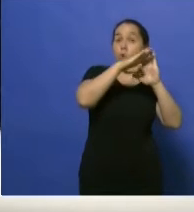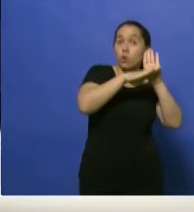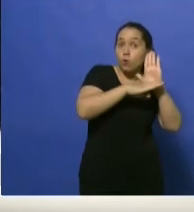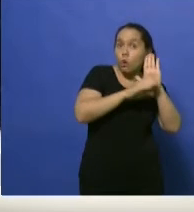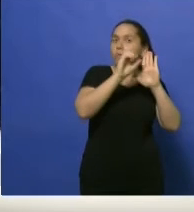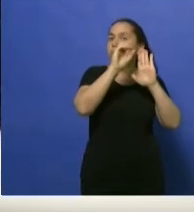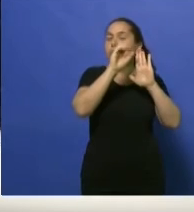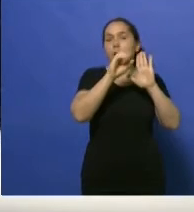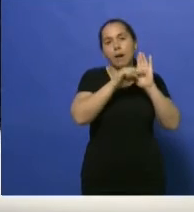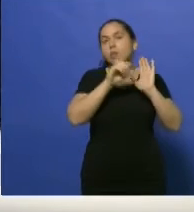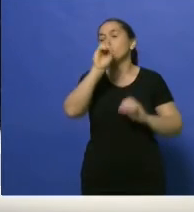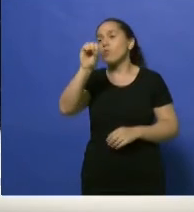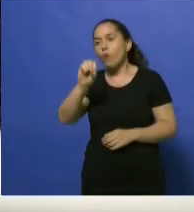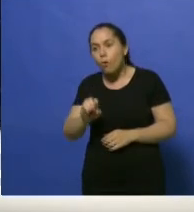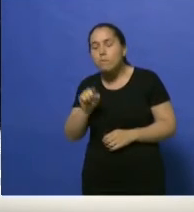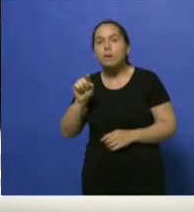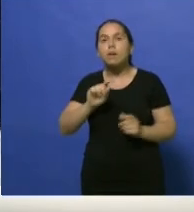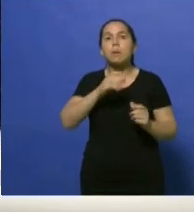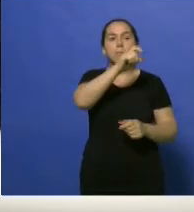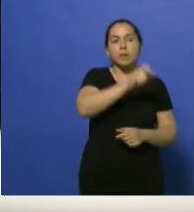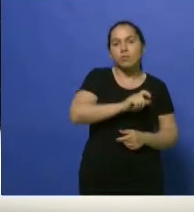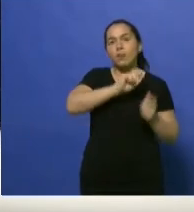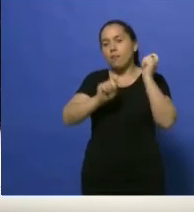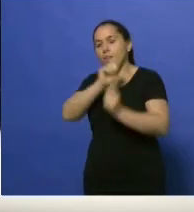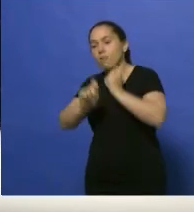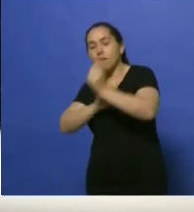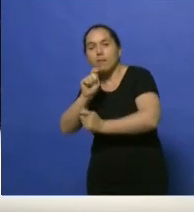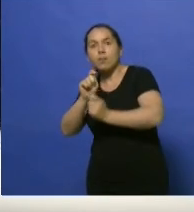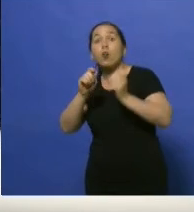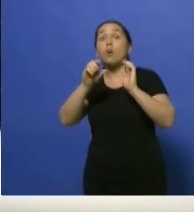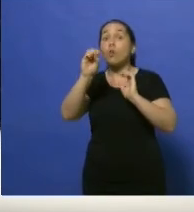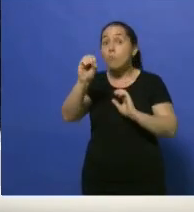tanto de la persona que ha sido el donante como de aquellos que van a recibir los órganos.